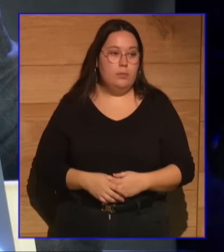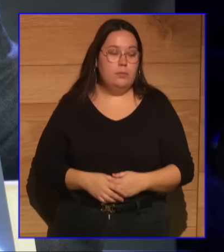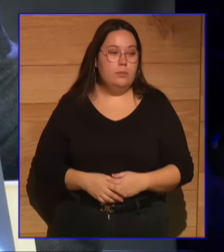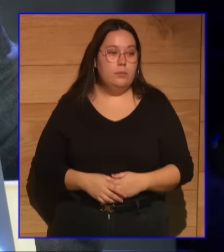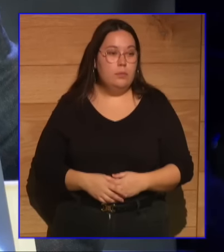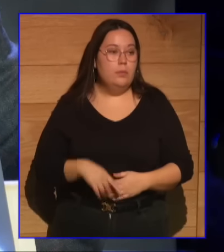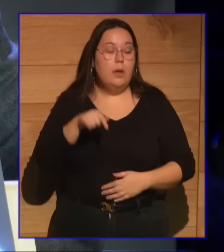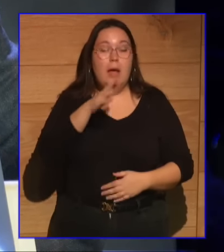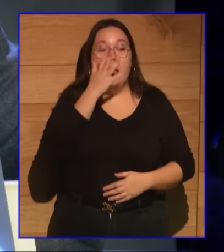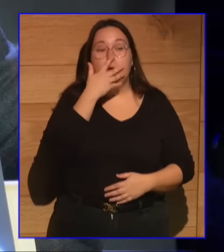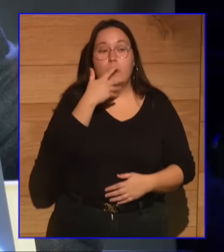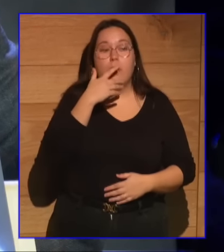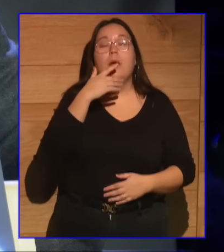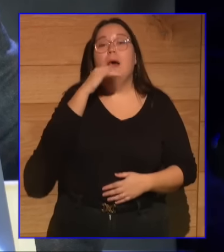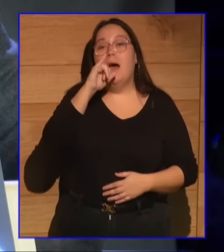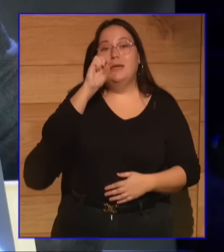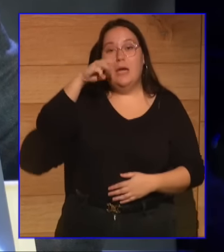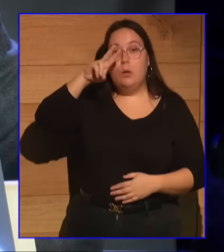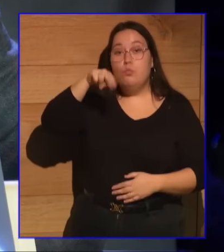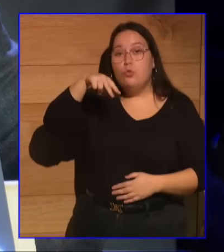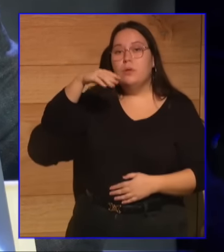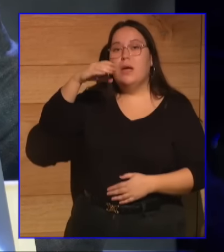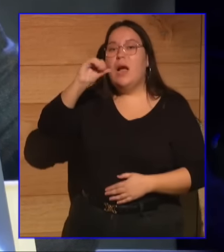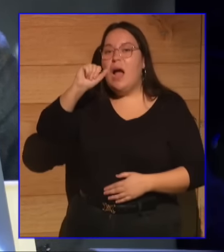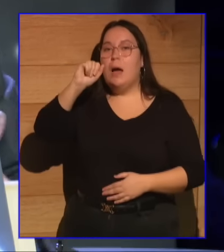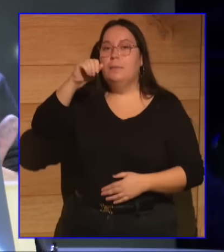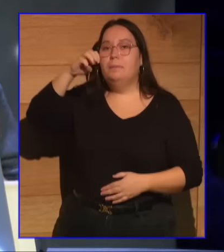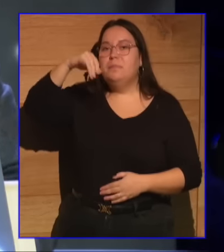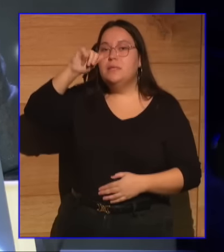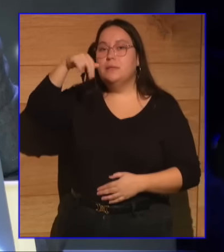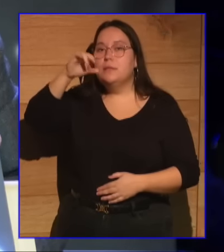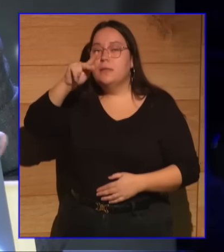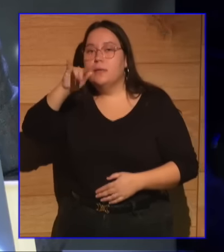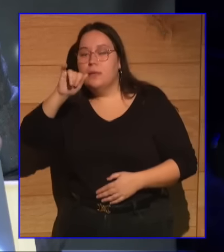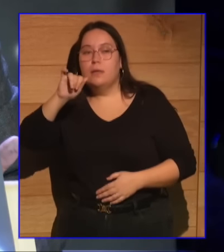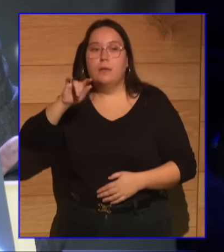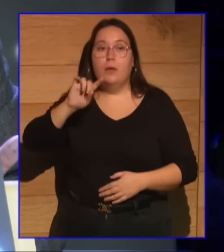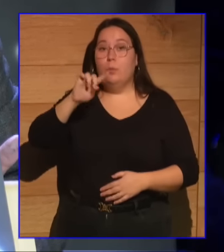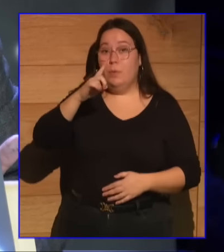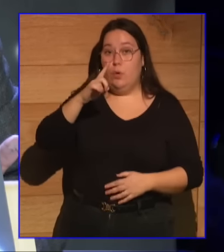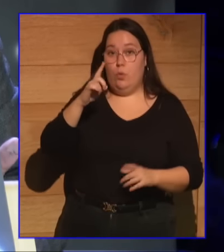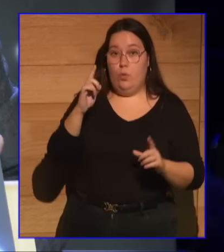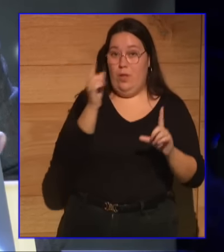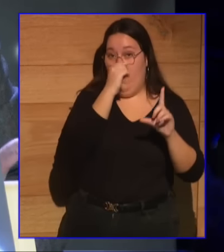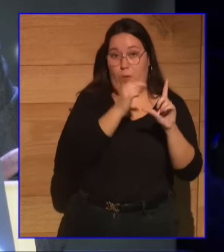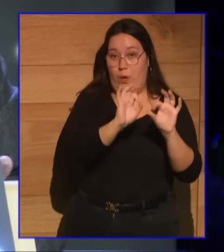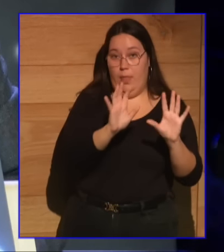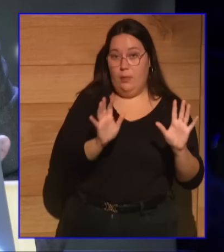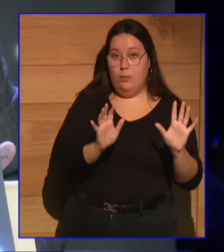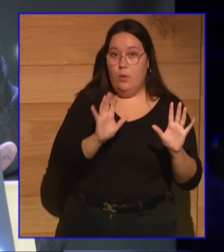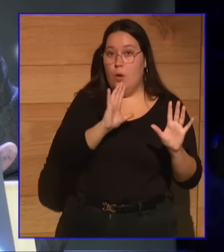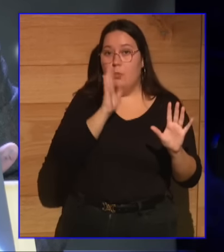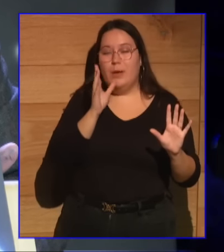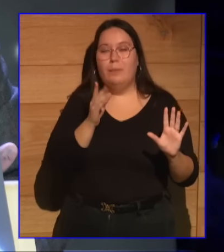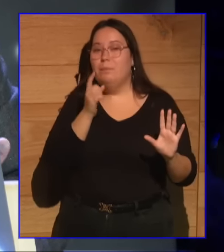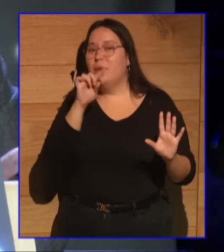conoce a Janusz Kaminski cuando toma la decisión, primero, que no va a dibujar las escenas porque tiene que tener una aproximación